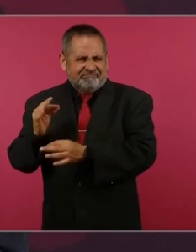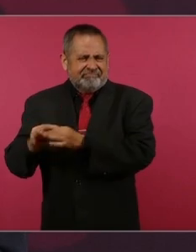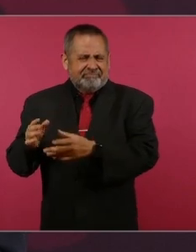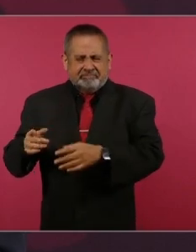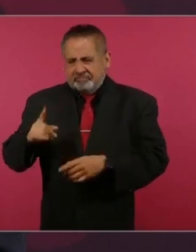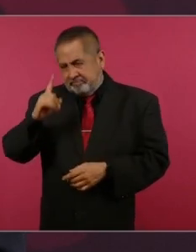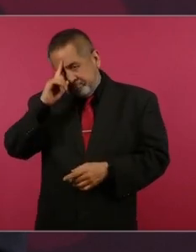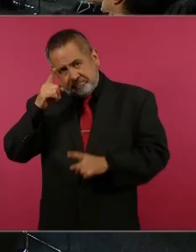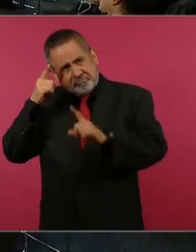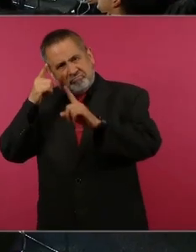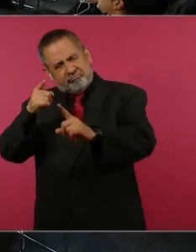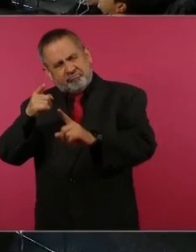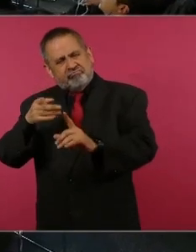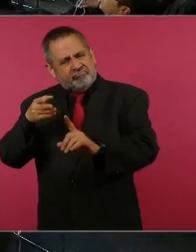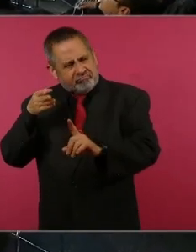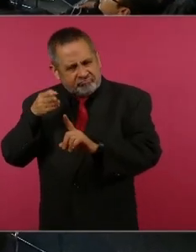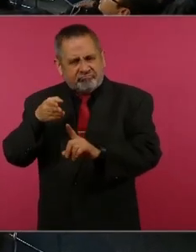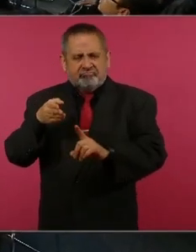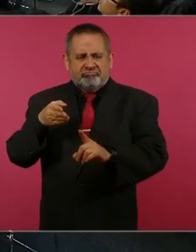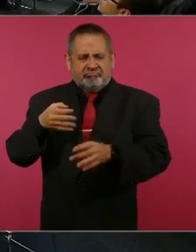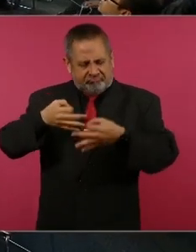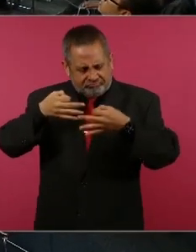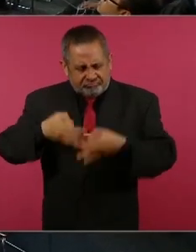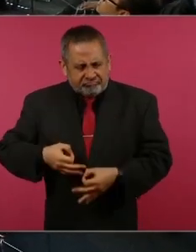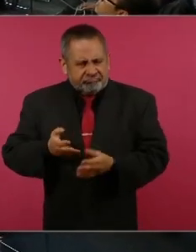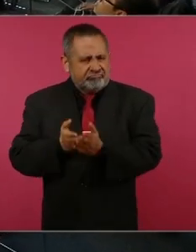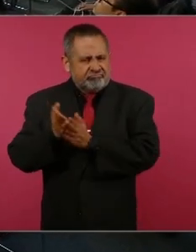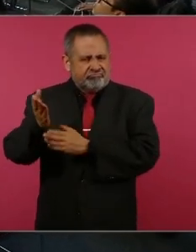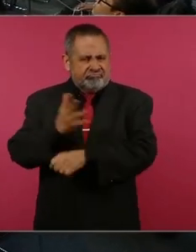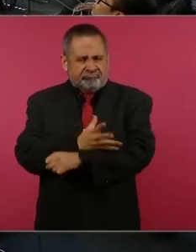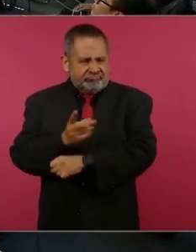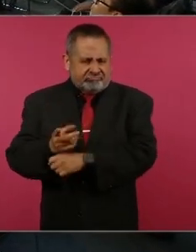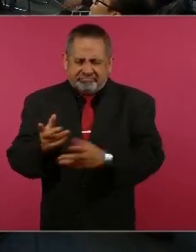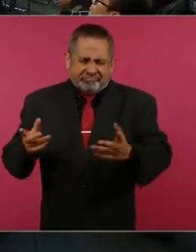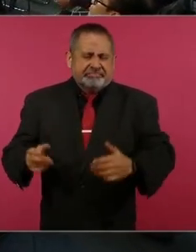con principios, con integridad